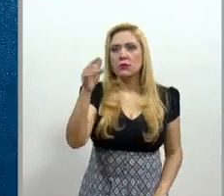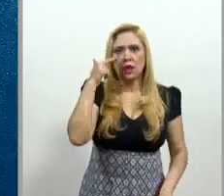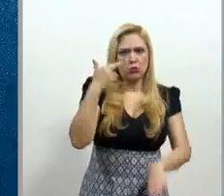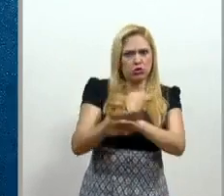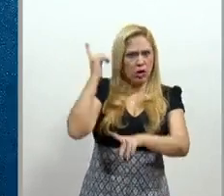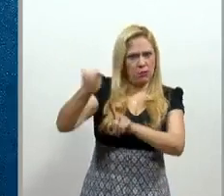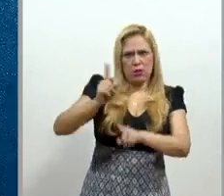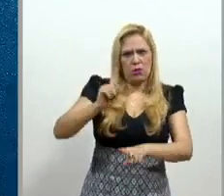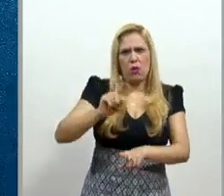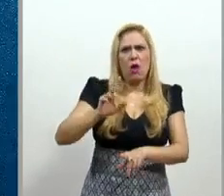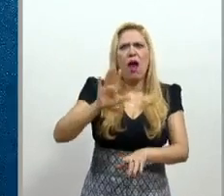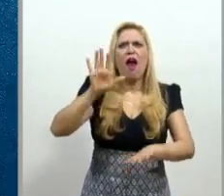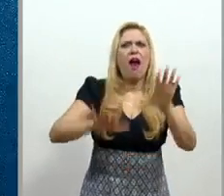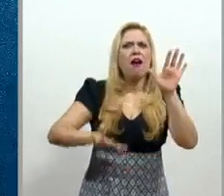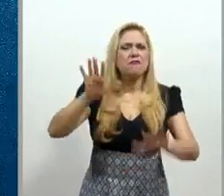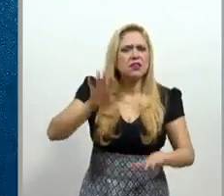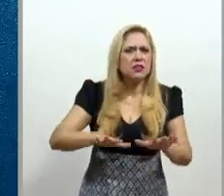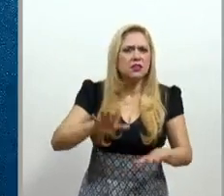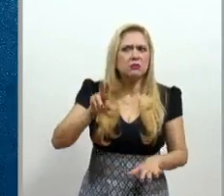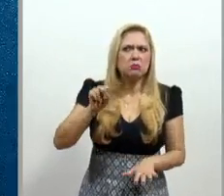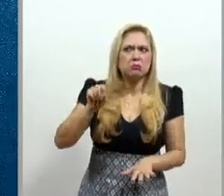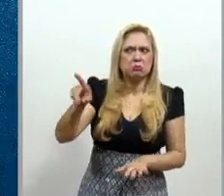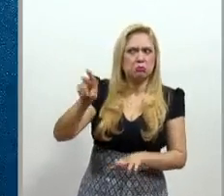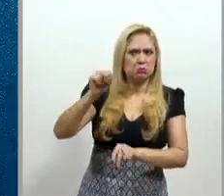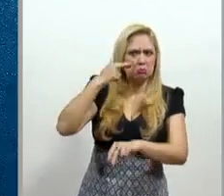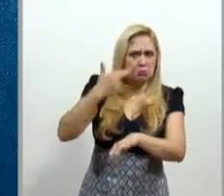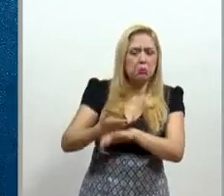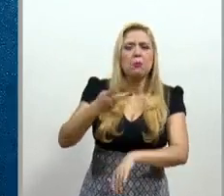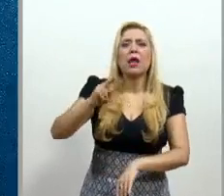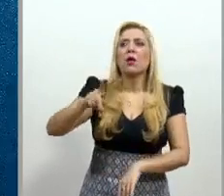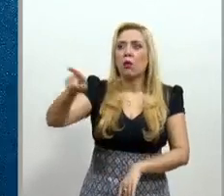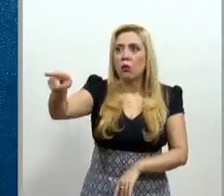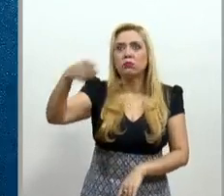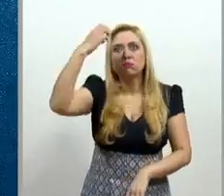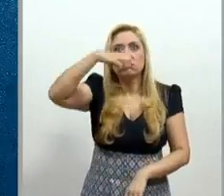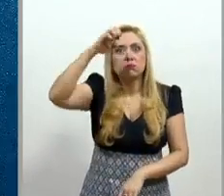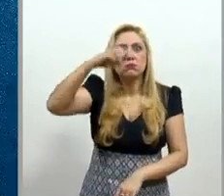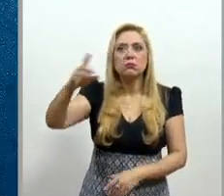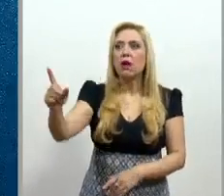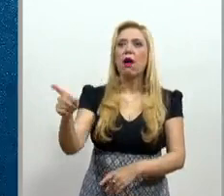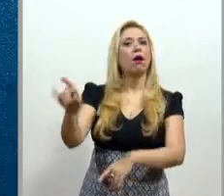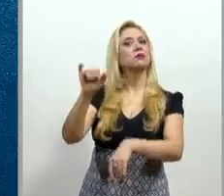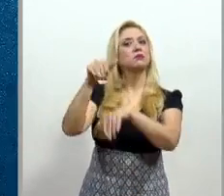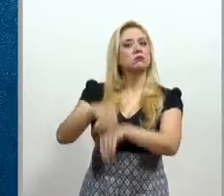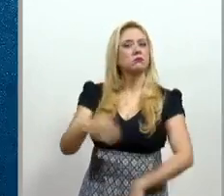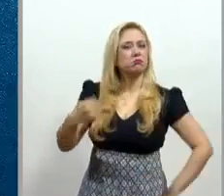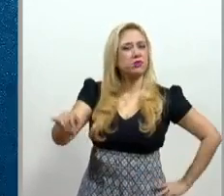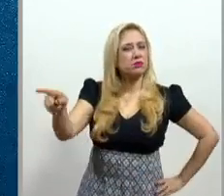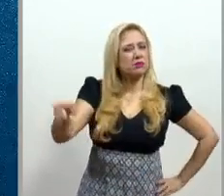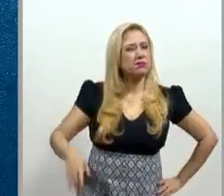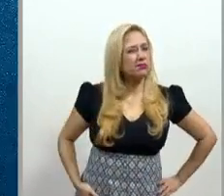responsables, ¿no? Muchas veces en algunos amparos que han Claro. sido contra autoridades locales terminan cumpliendo la sentencia autoridades